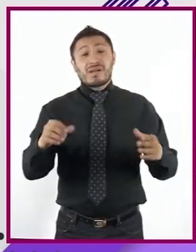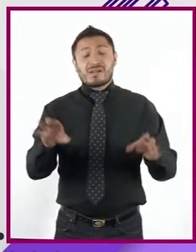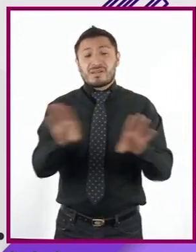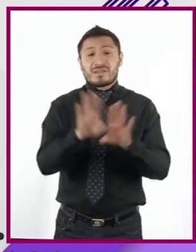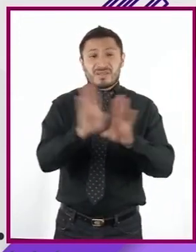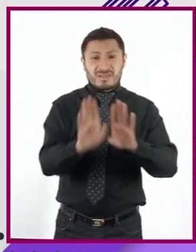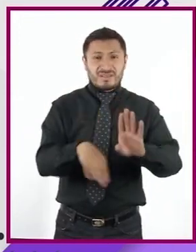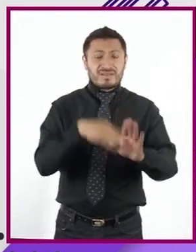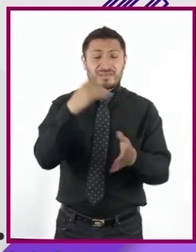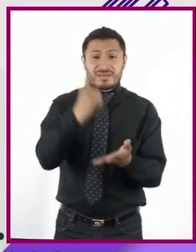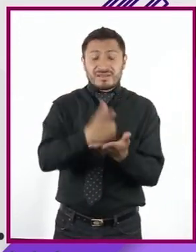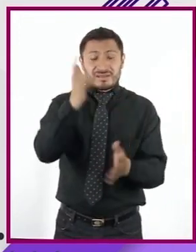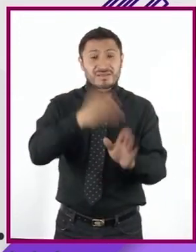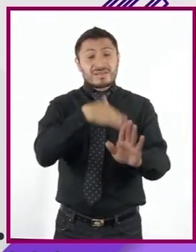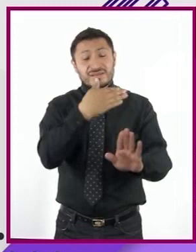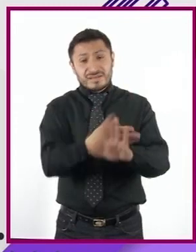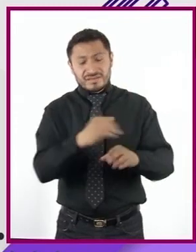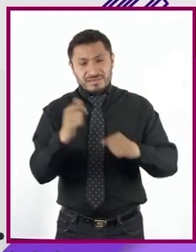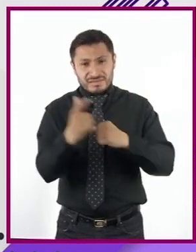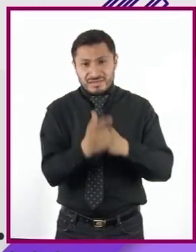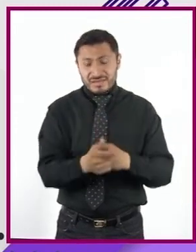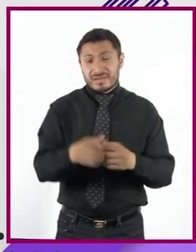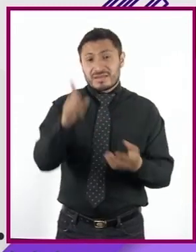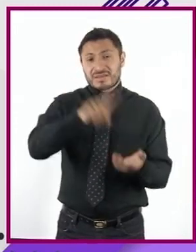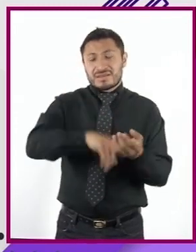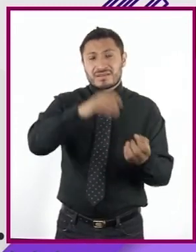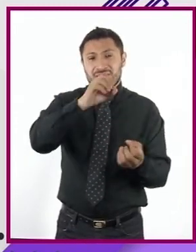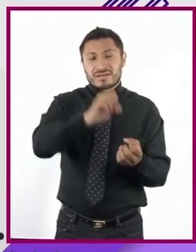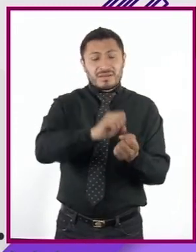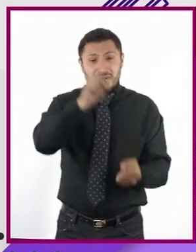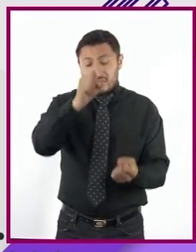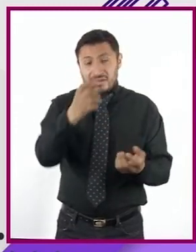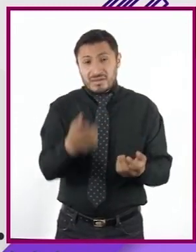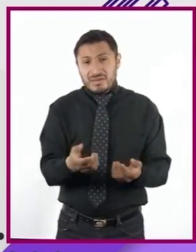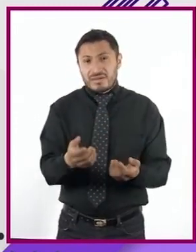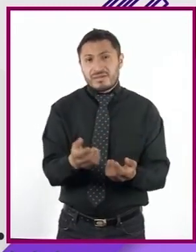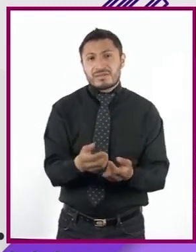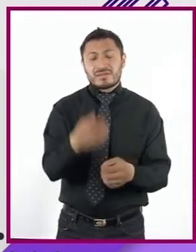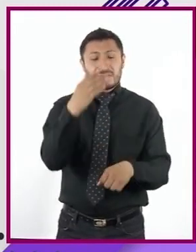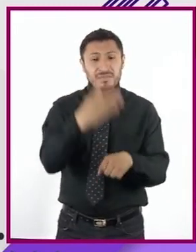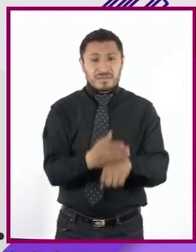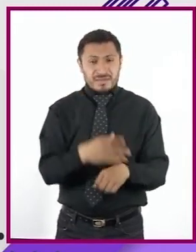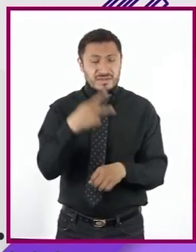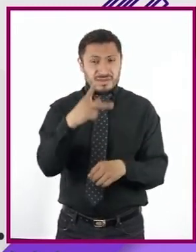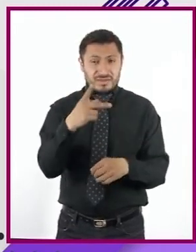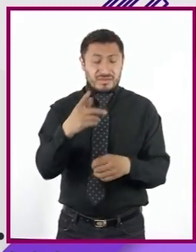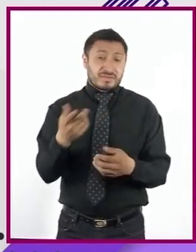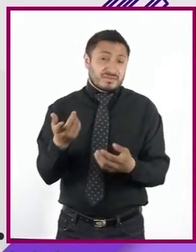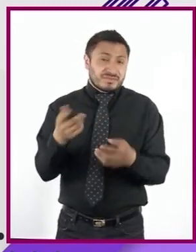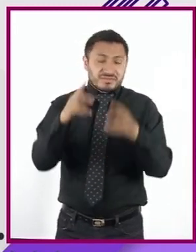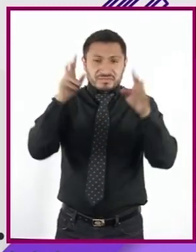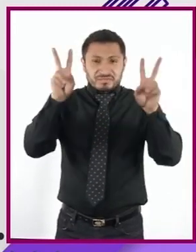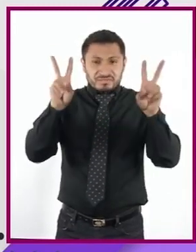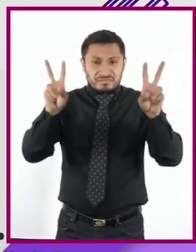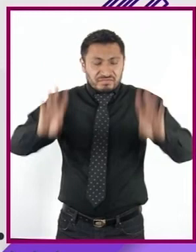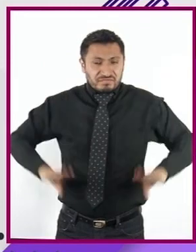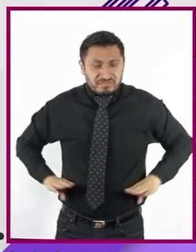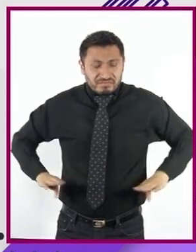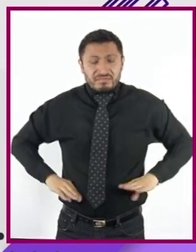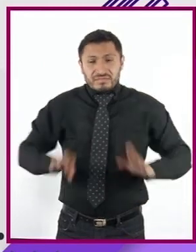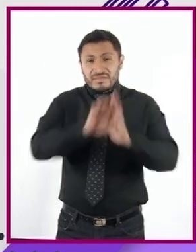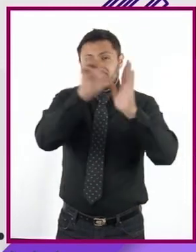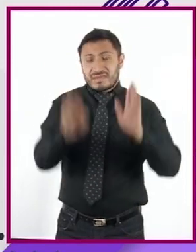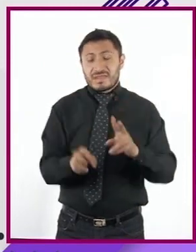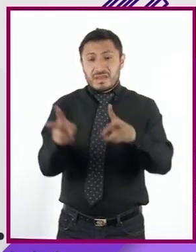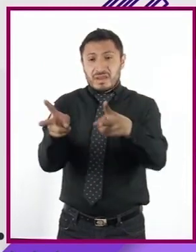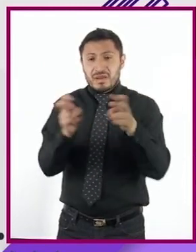nocivas y que se contemplan en los códigos penales por sus afectaciones. Algunos ejemplos son el